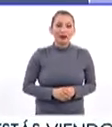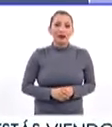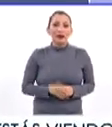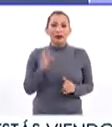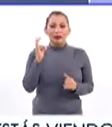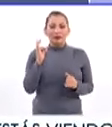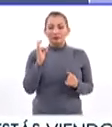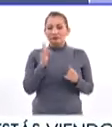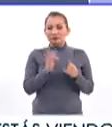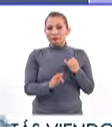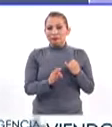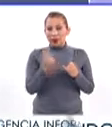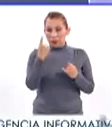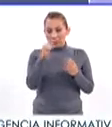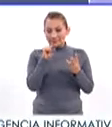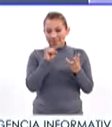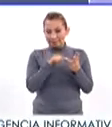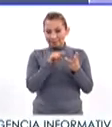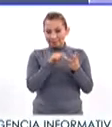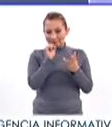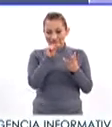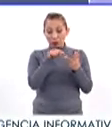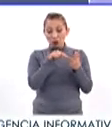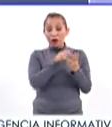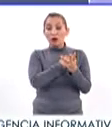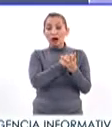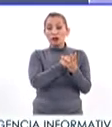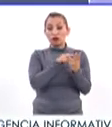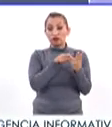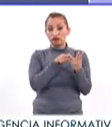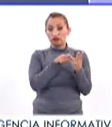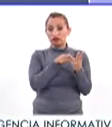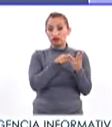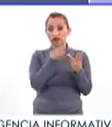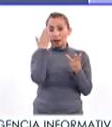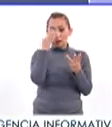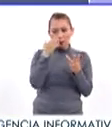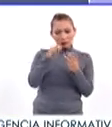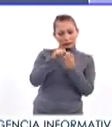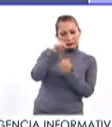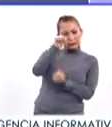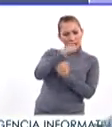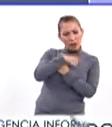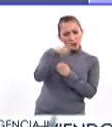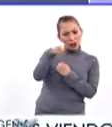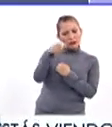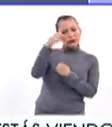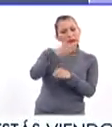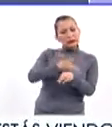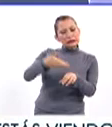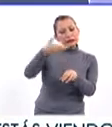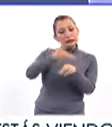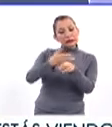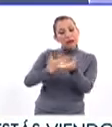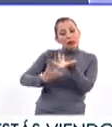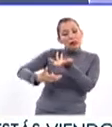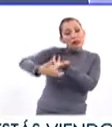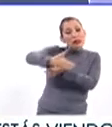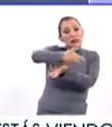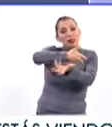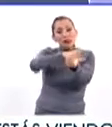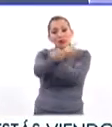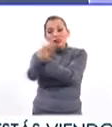El último elemento dentro de esta triada es la educación. Si entendemos la educación como ese proceso de